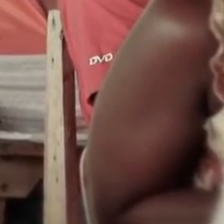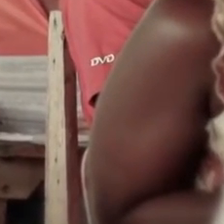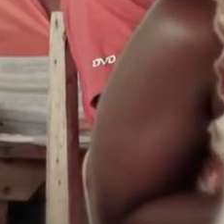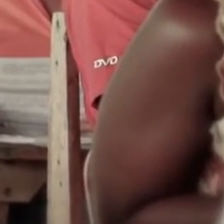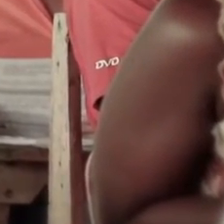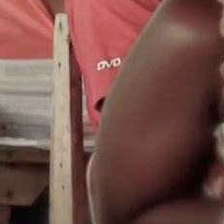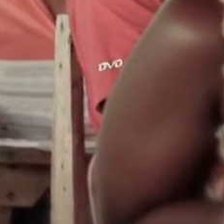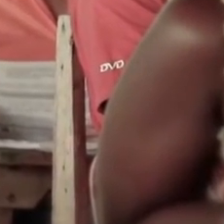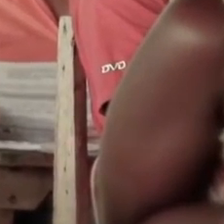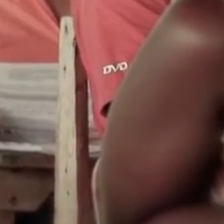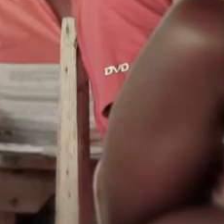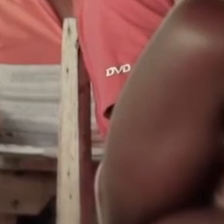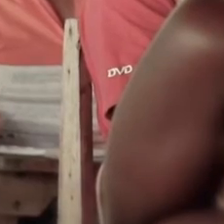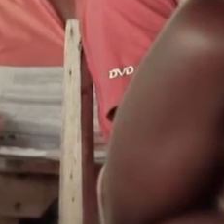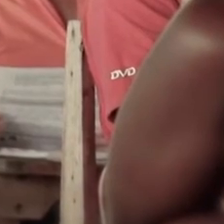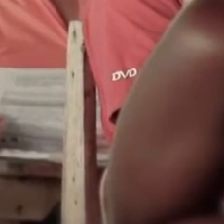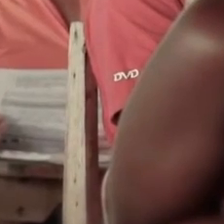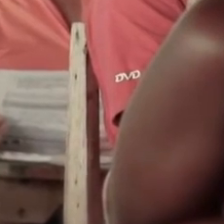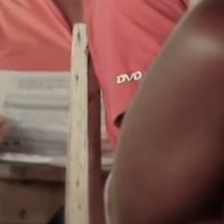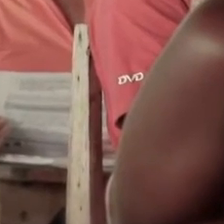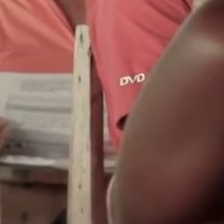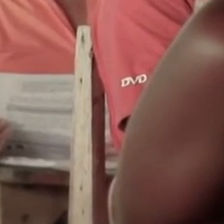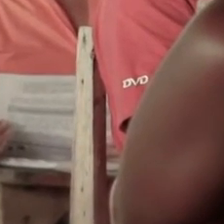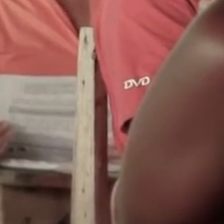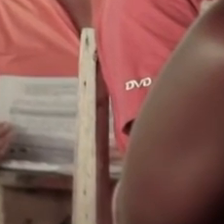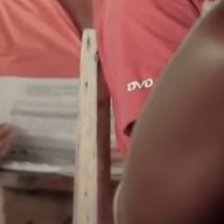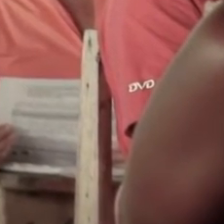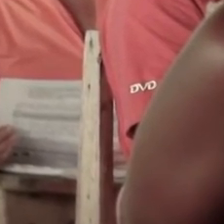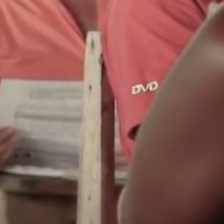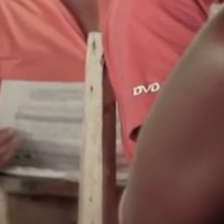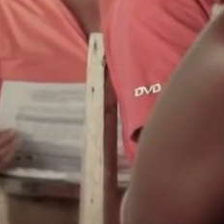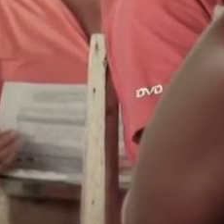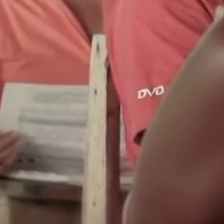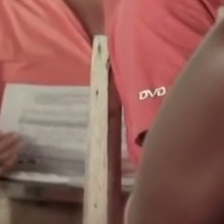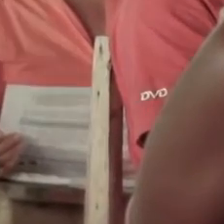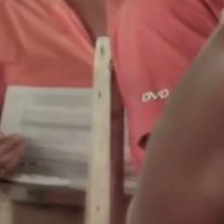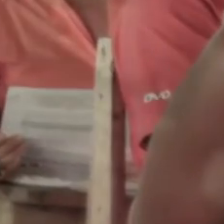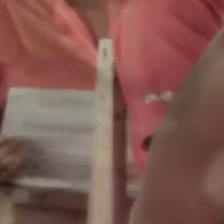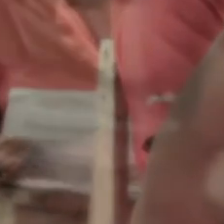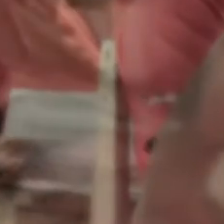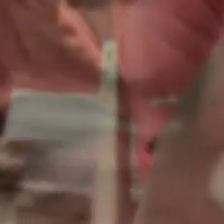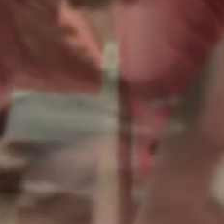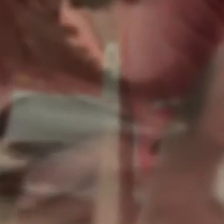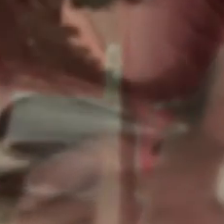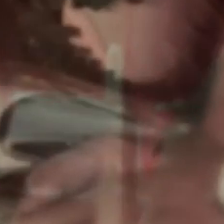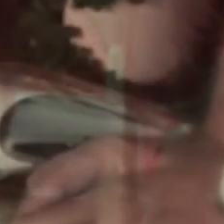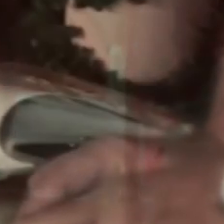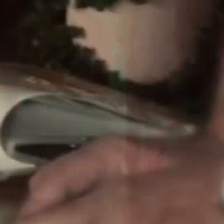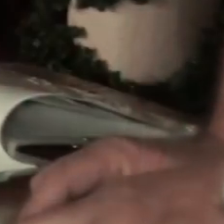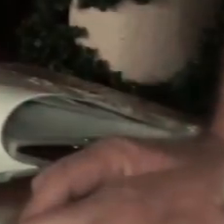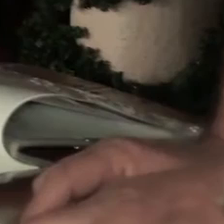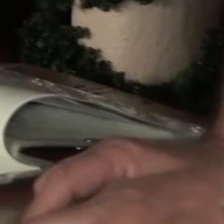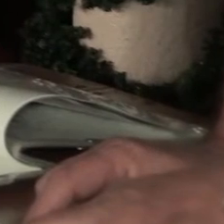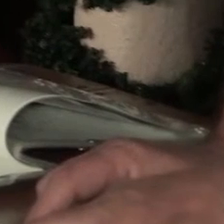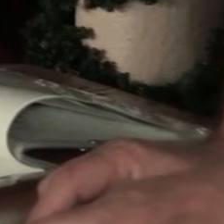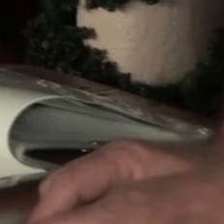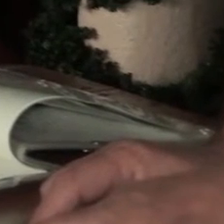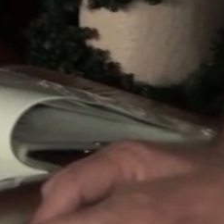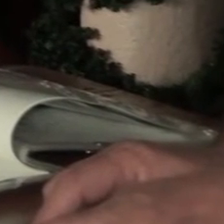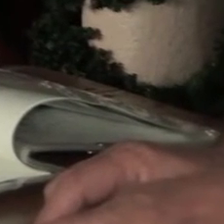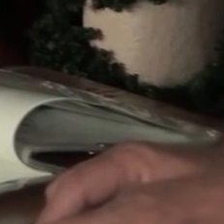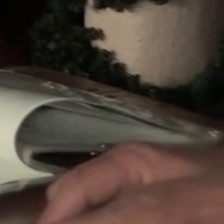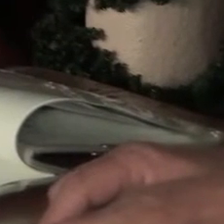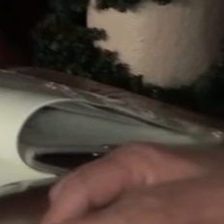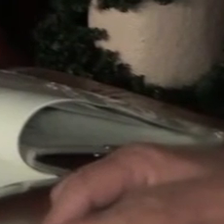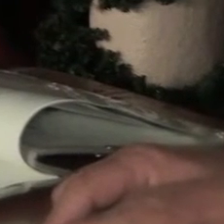bueno es una institución más vamos a ver qué pasa total ya hemos ido muchas no descartemos ninguna